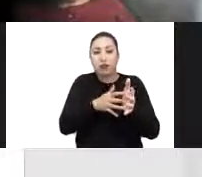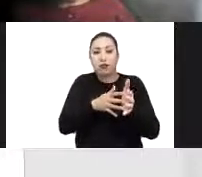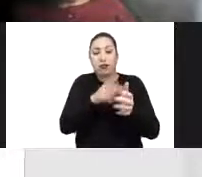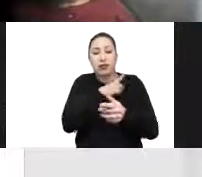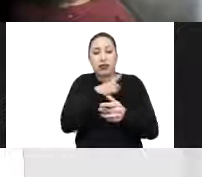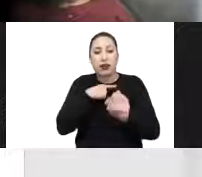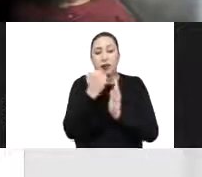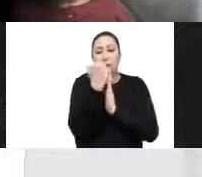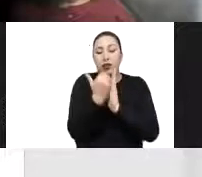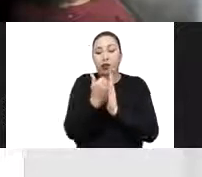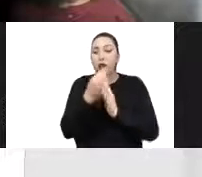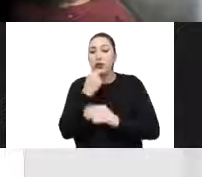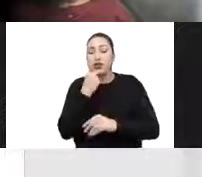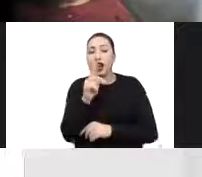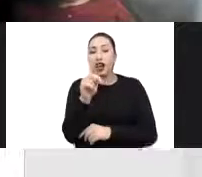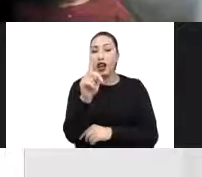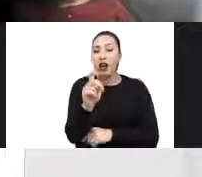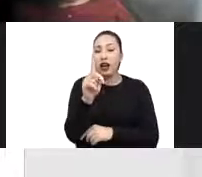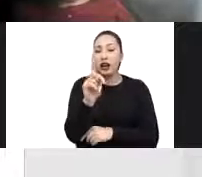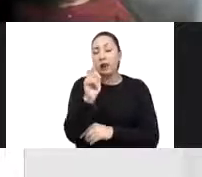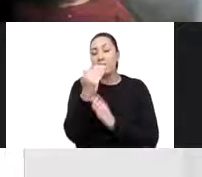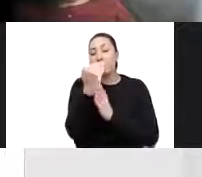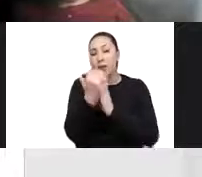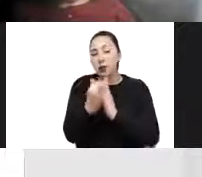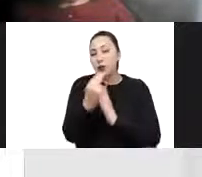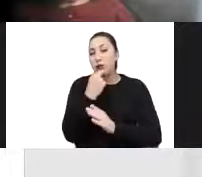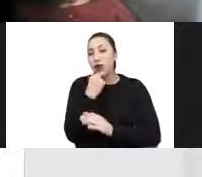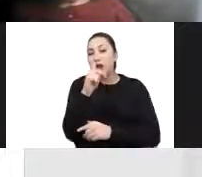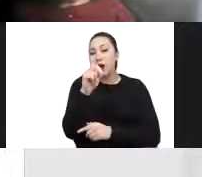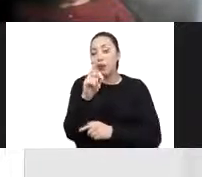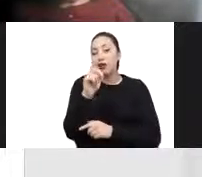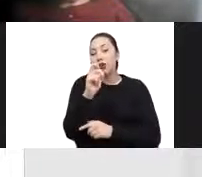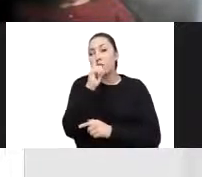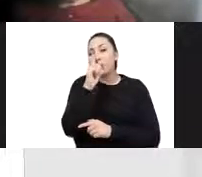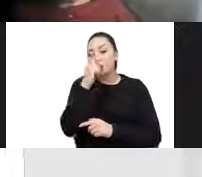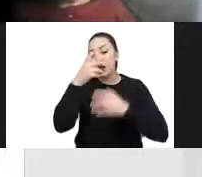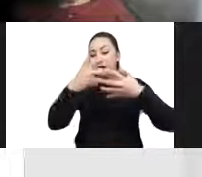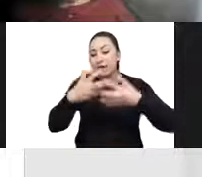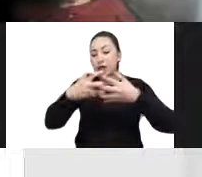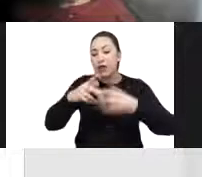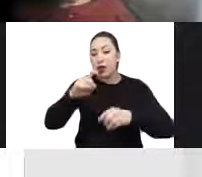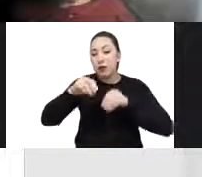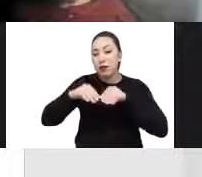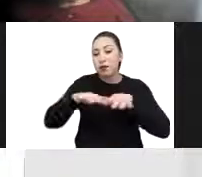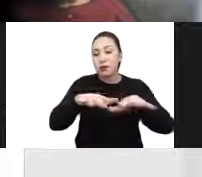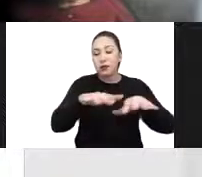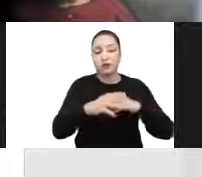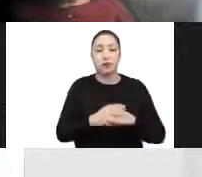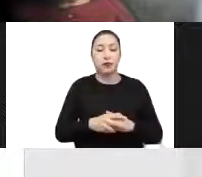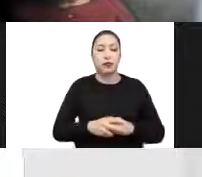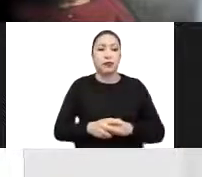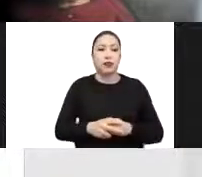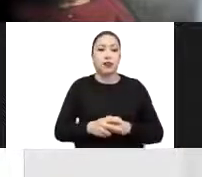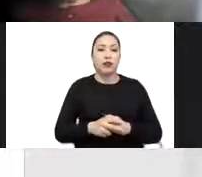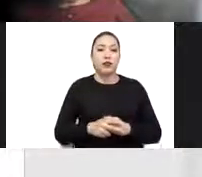de financiamiento que tengan mayor viabilidad. Entonces, bien, nosotros